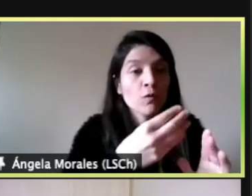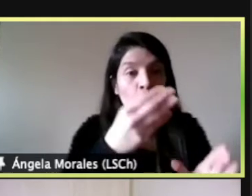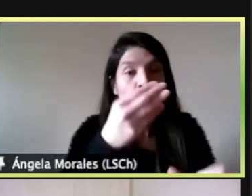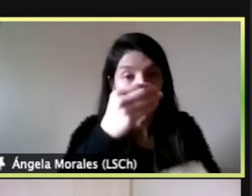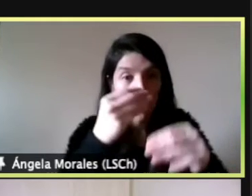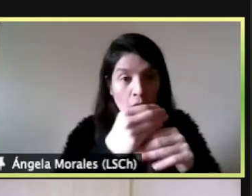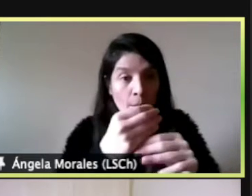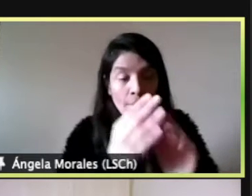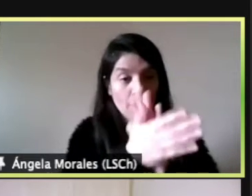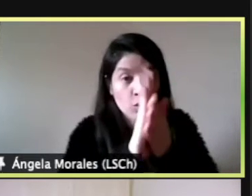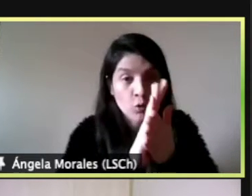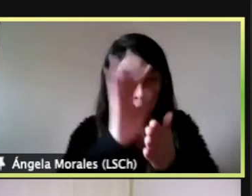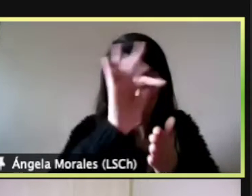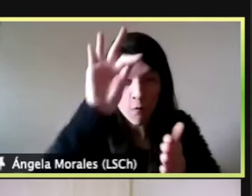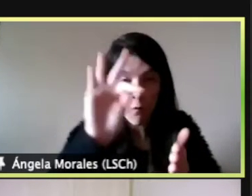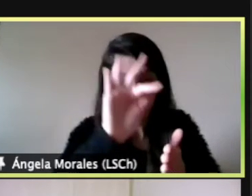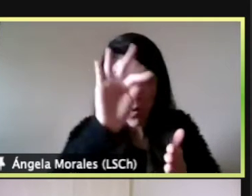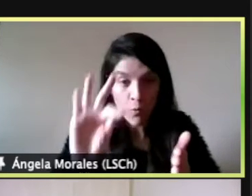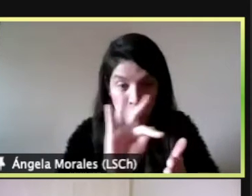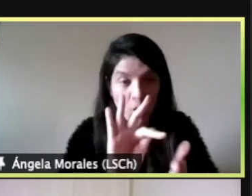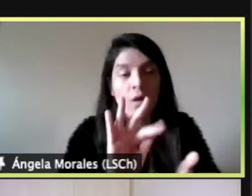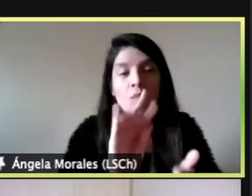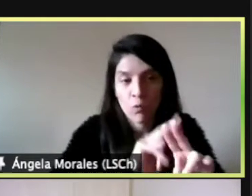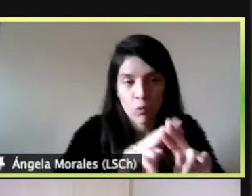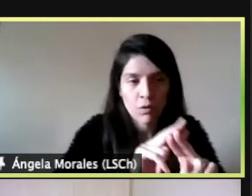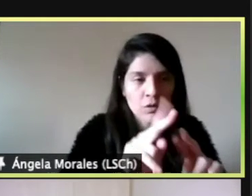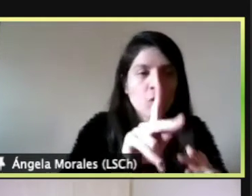agregar nuevamente. Tengo que agregar